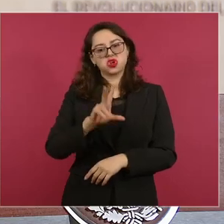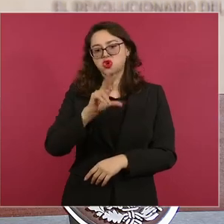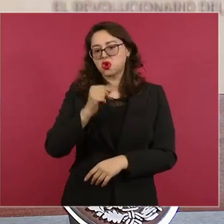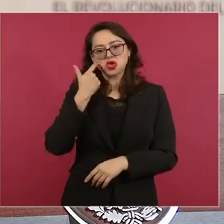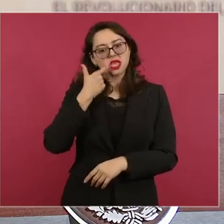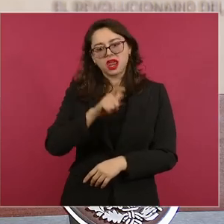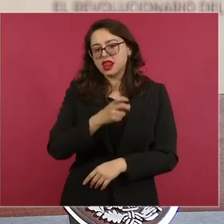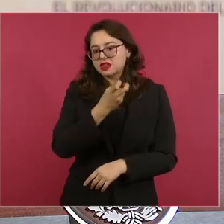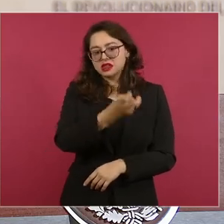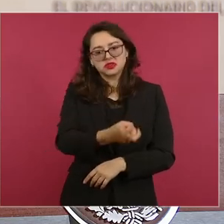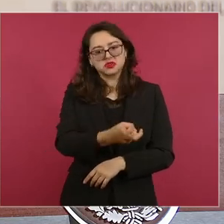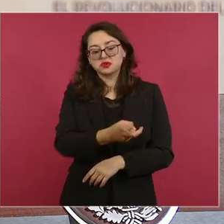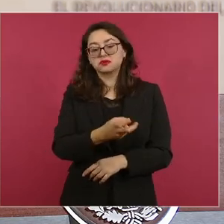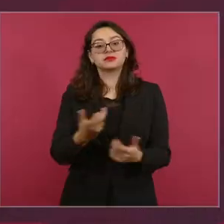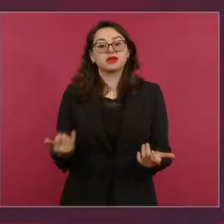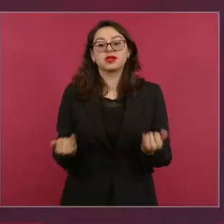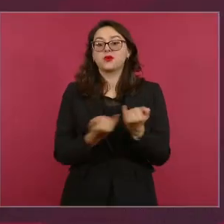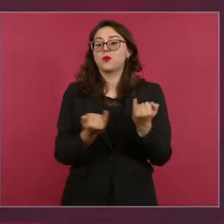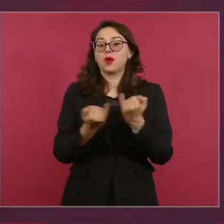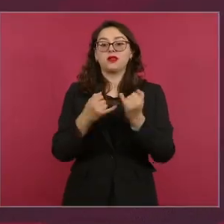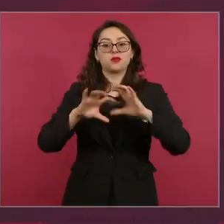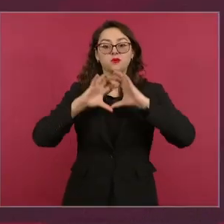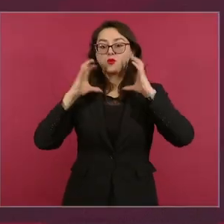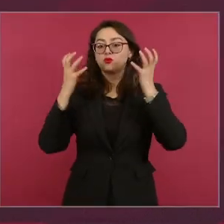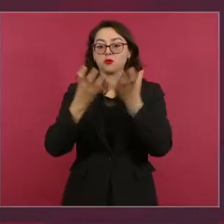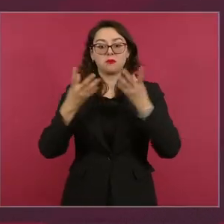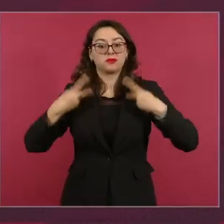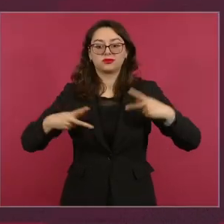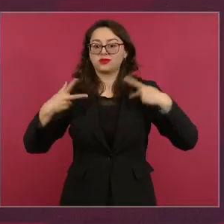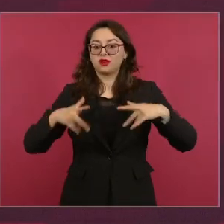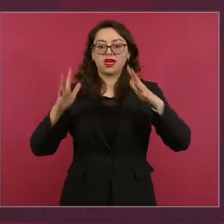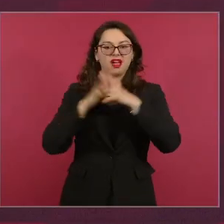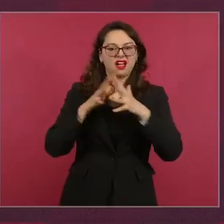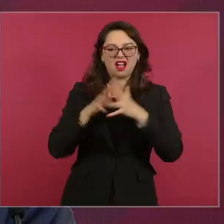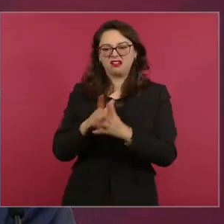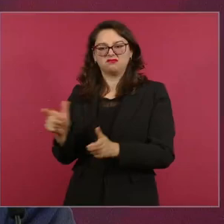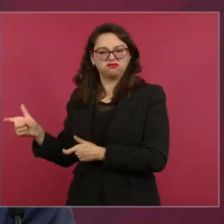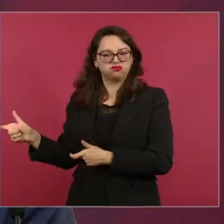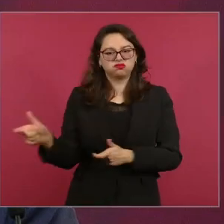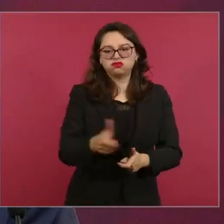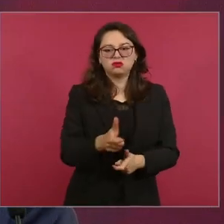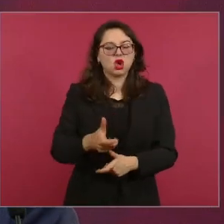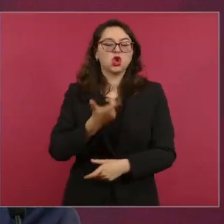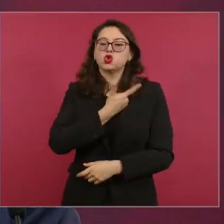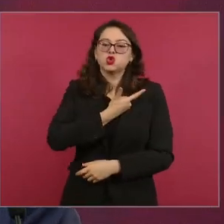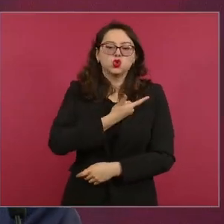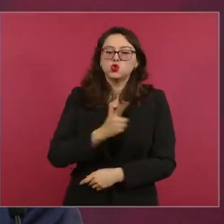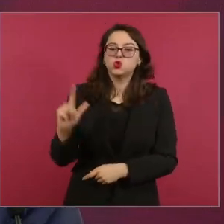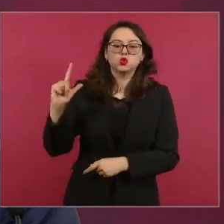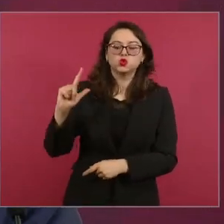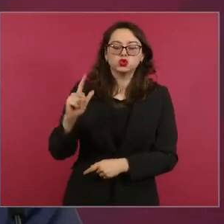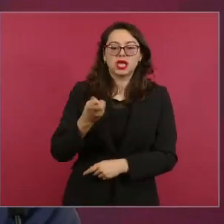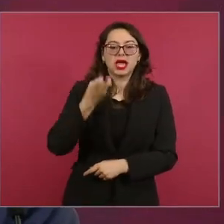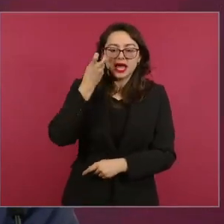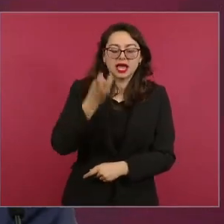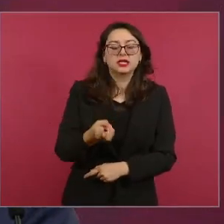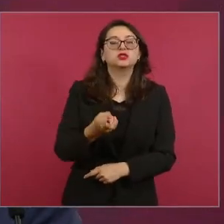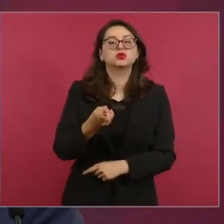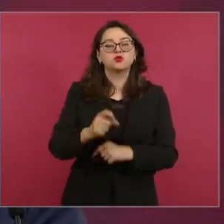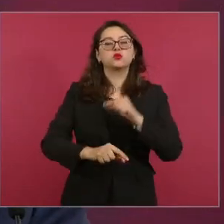afortunadamente, también, como en todo el mundo, ¿sí? Y ya no se